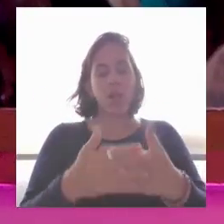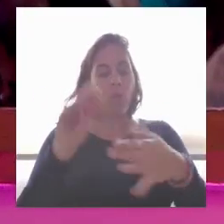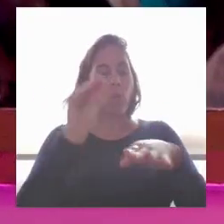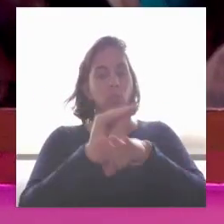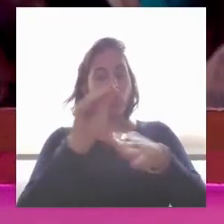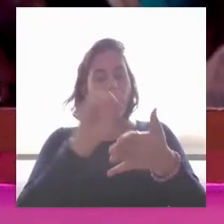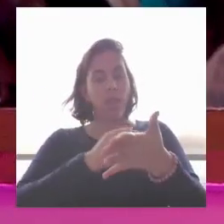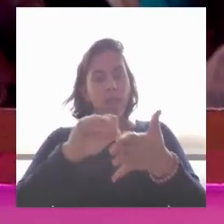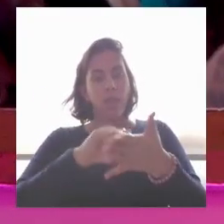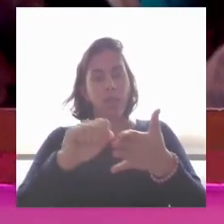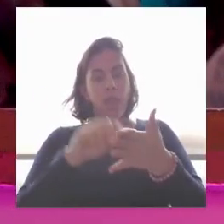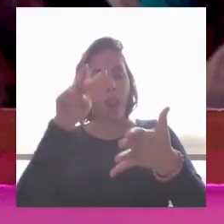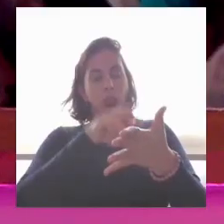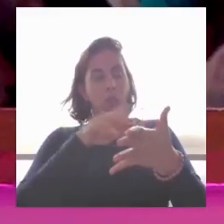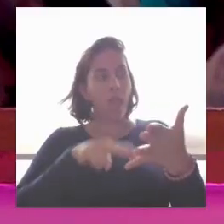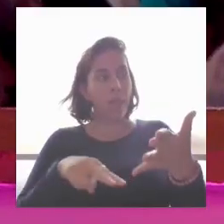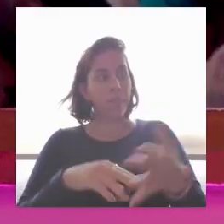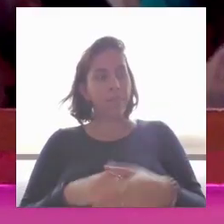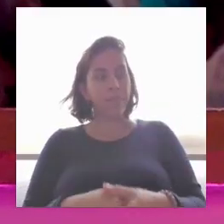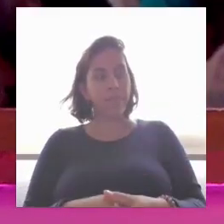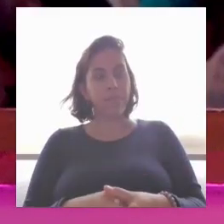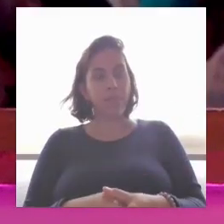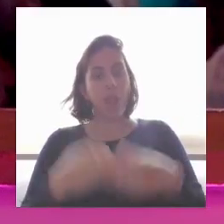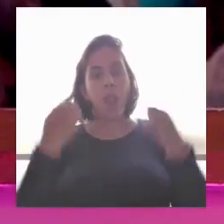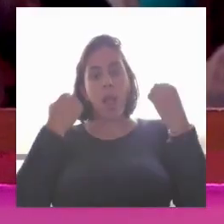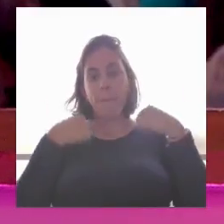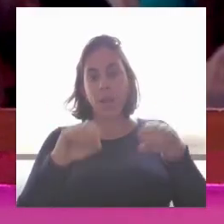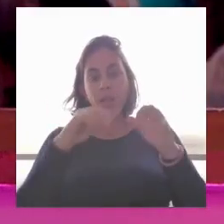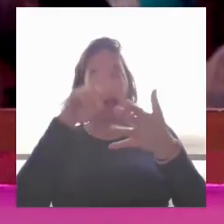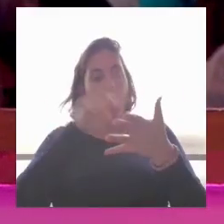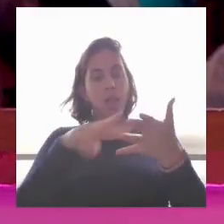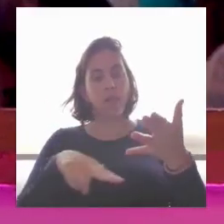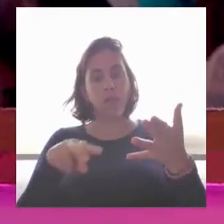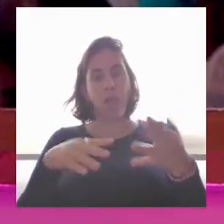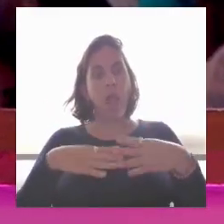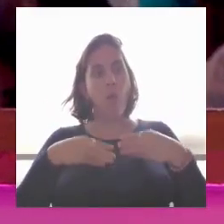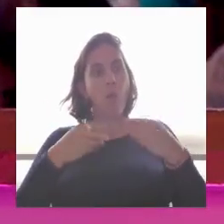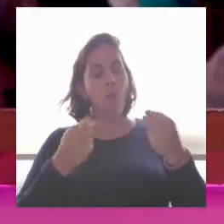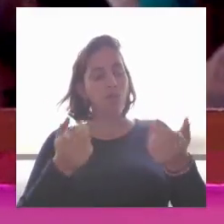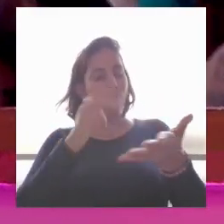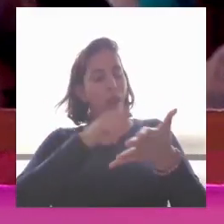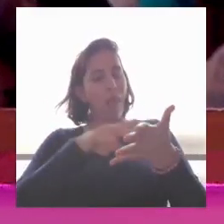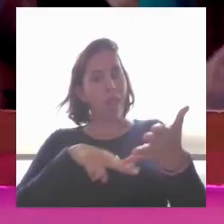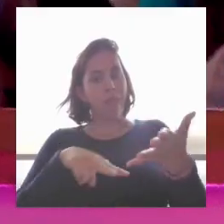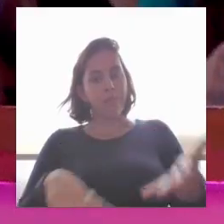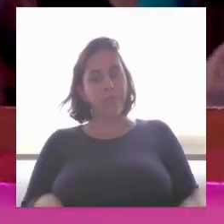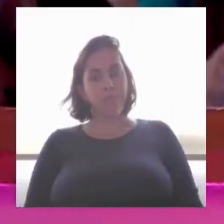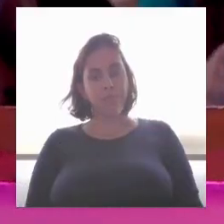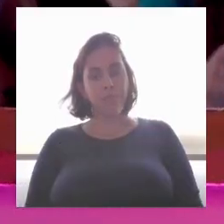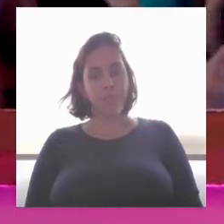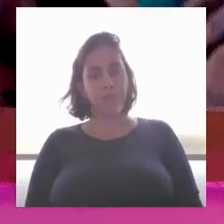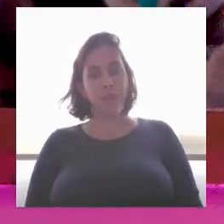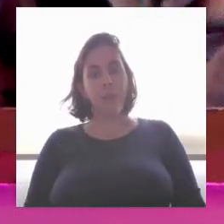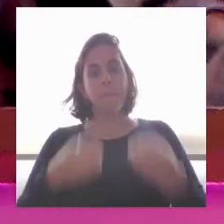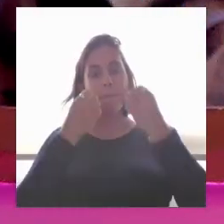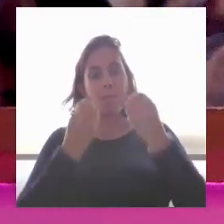comportamiento lector, a la práctica de lectura, al gusto por ella. porque